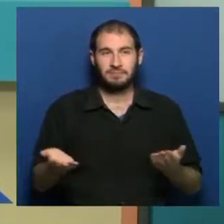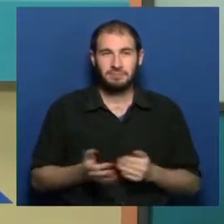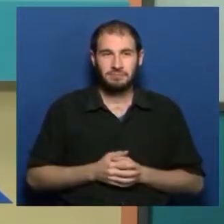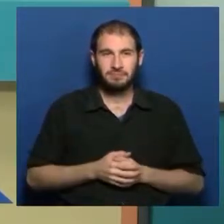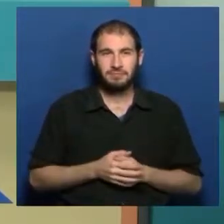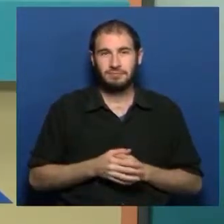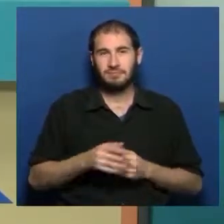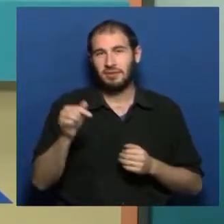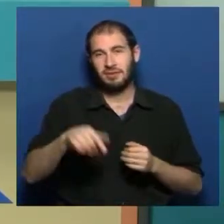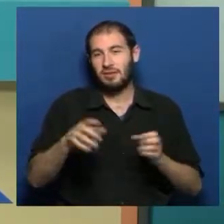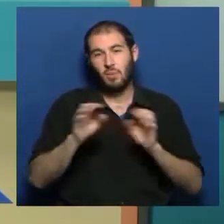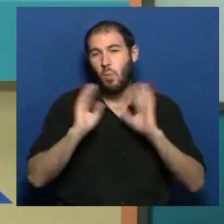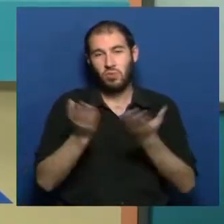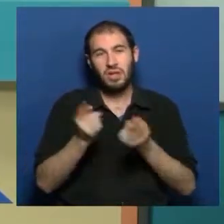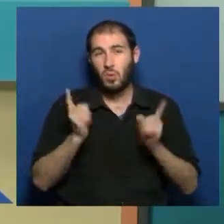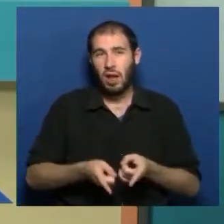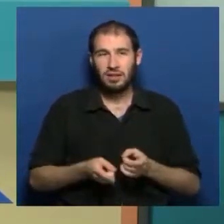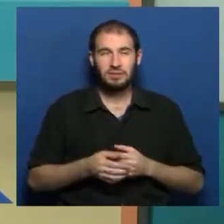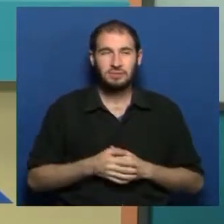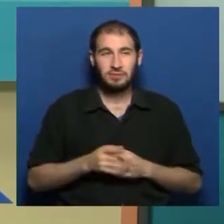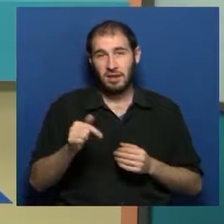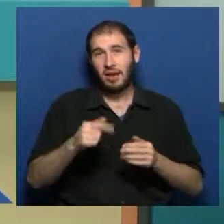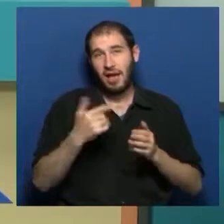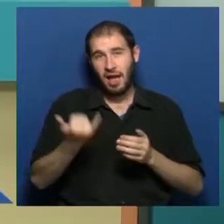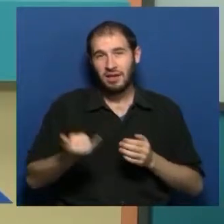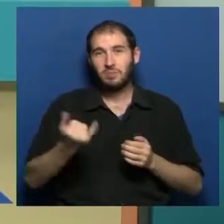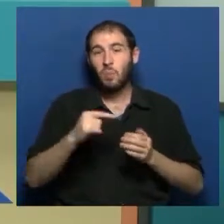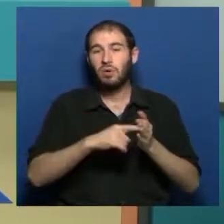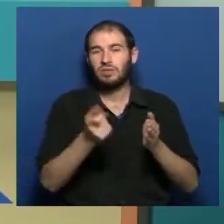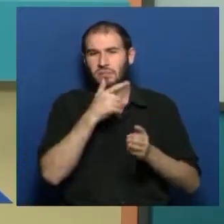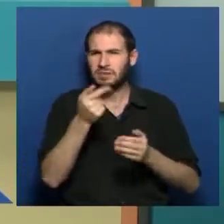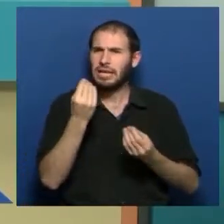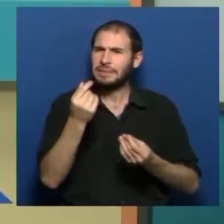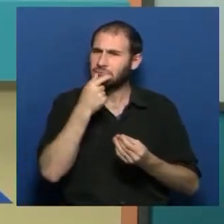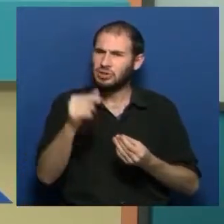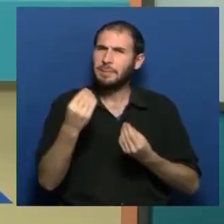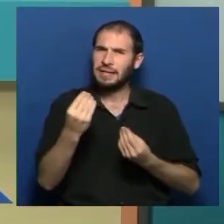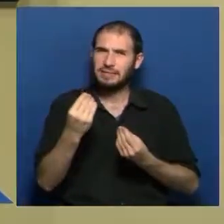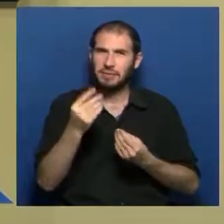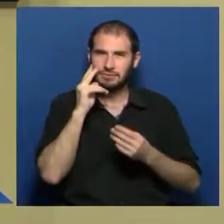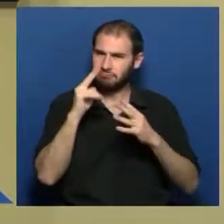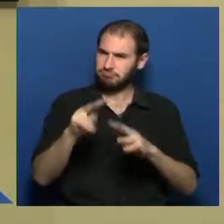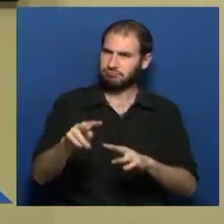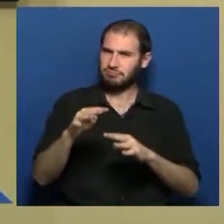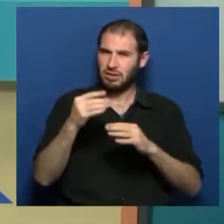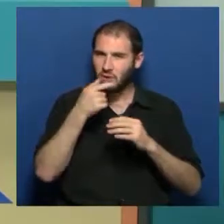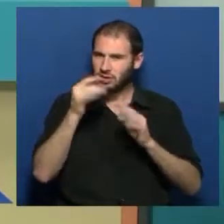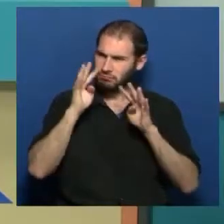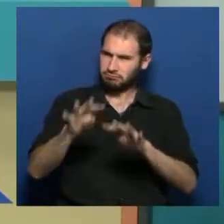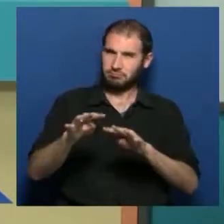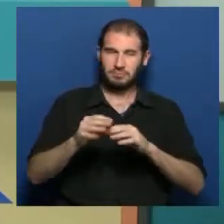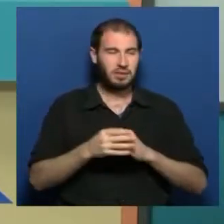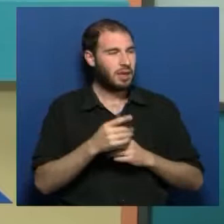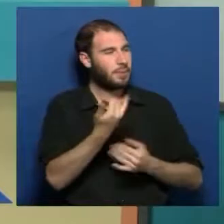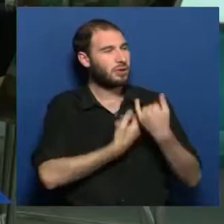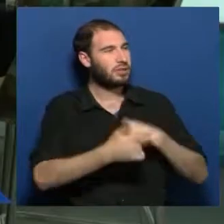se tiene que ver en todos lados. Y es lo que está pasando. Buenos Aires está diciendo, che, ¿qué está pasando en Mendoza? Claro. Está mirando mucho, sí, para acá se nota. Me